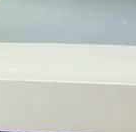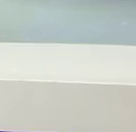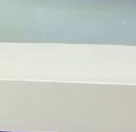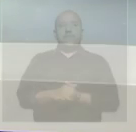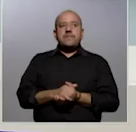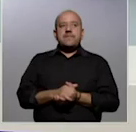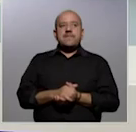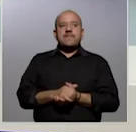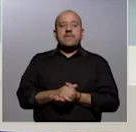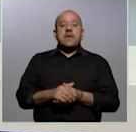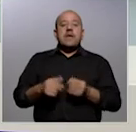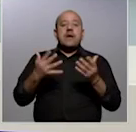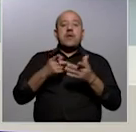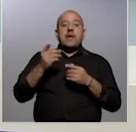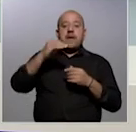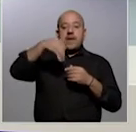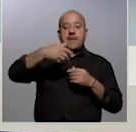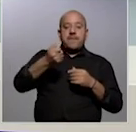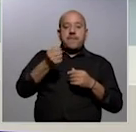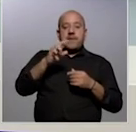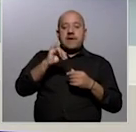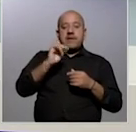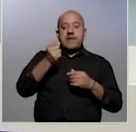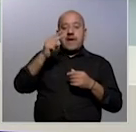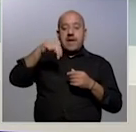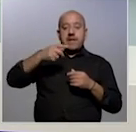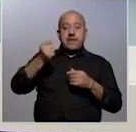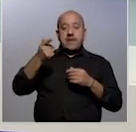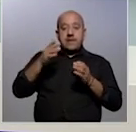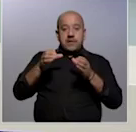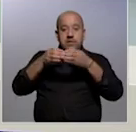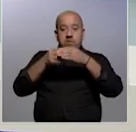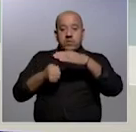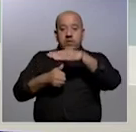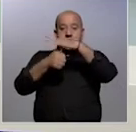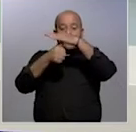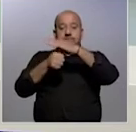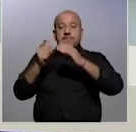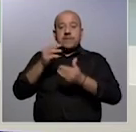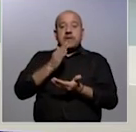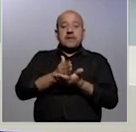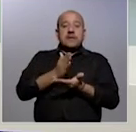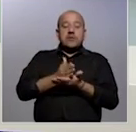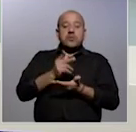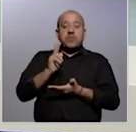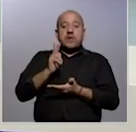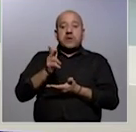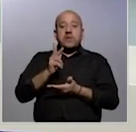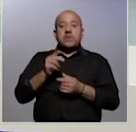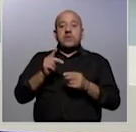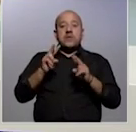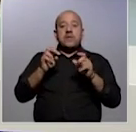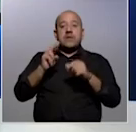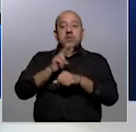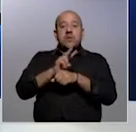mariana blengio forma parte del consejo directivo de la institución nacional de derechos humanos y defensorías del pueblo y hoy nos acompaña como invitada del